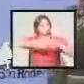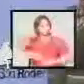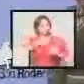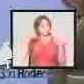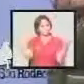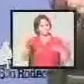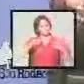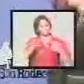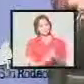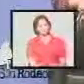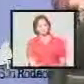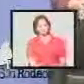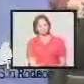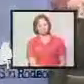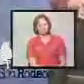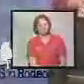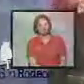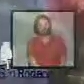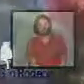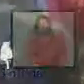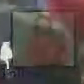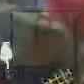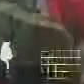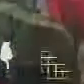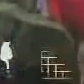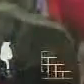Ya regresamos.